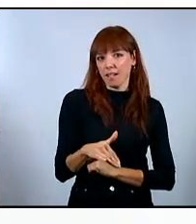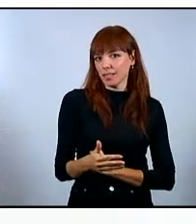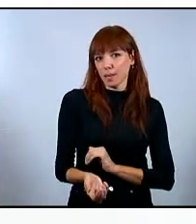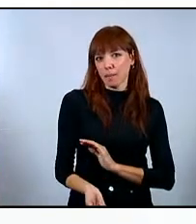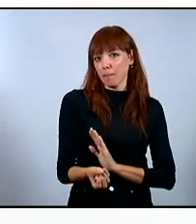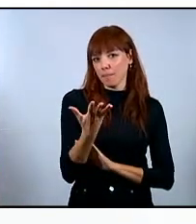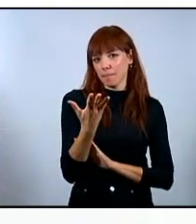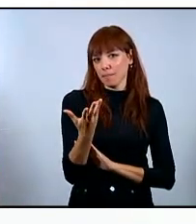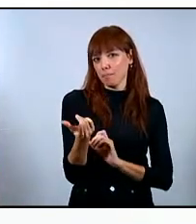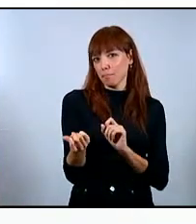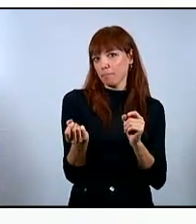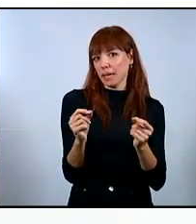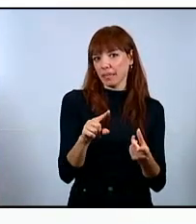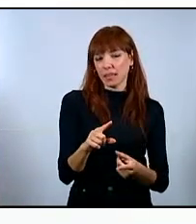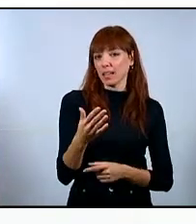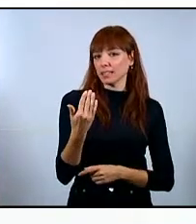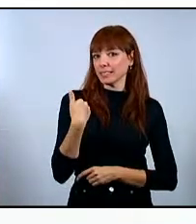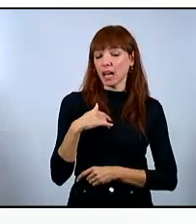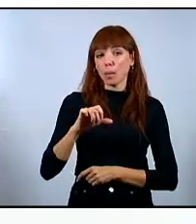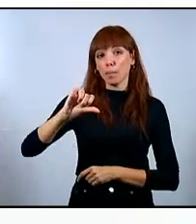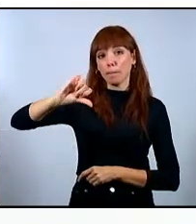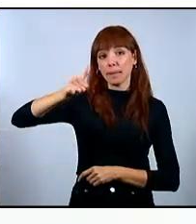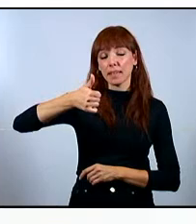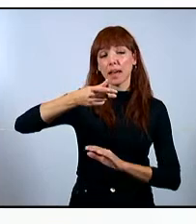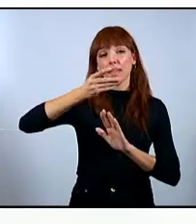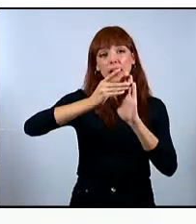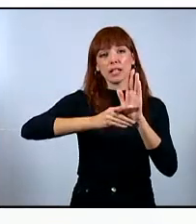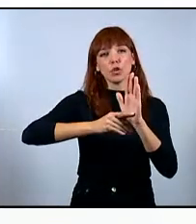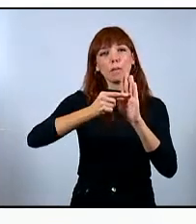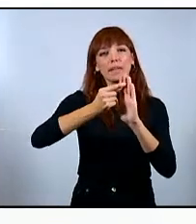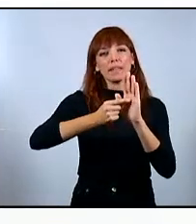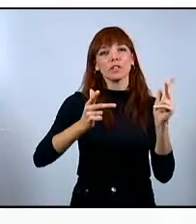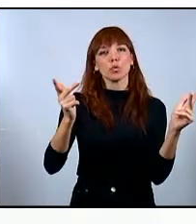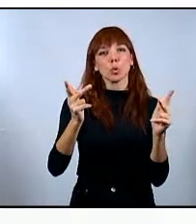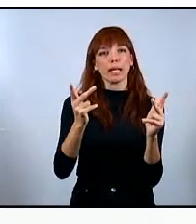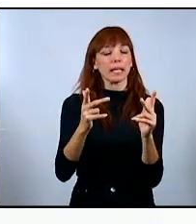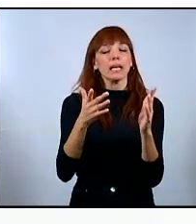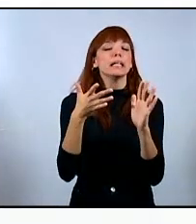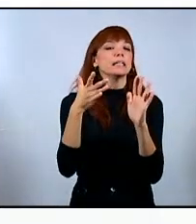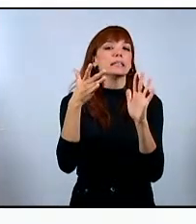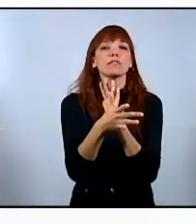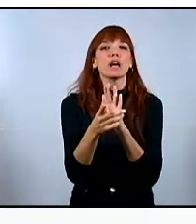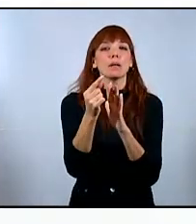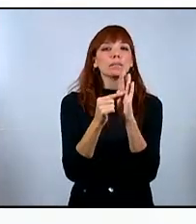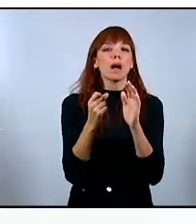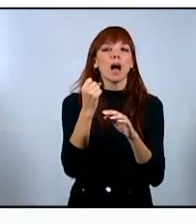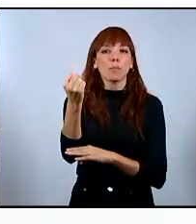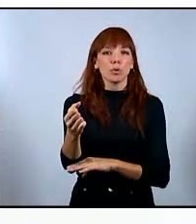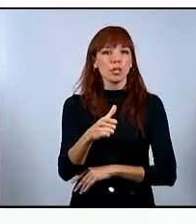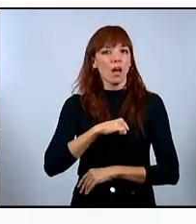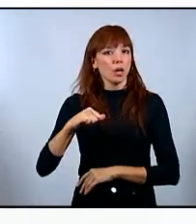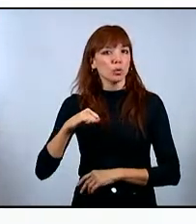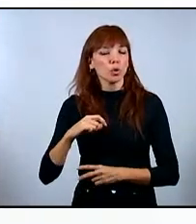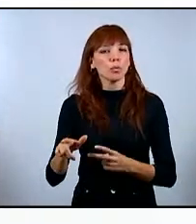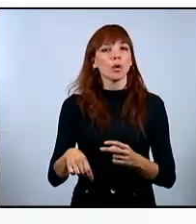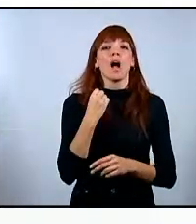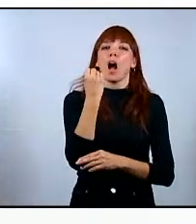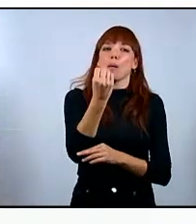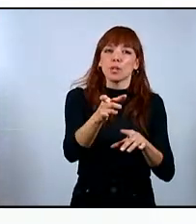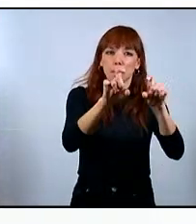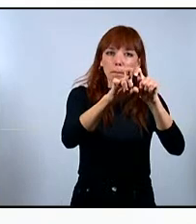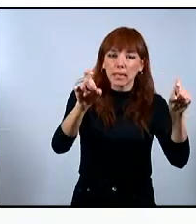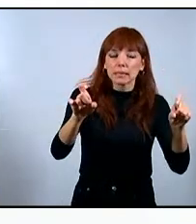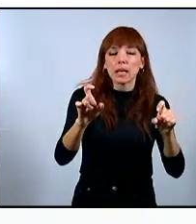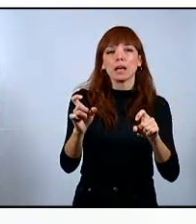que ya hemos aprobado con el decreto de medidas urgentes. Serán medidas que apoyen a los autónomos, que apoyen a las empresas, que